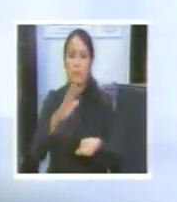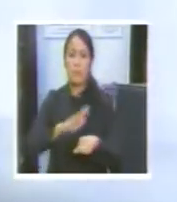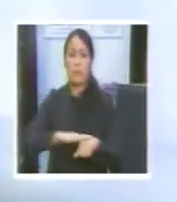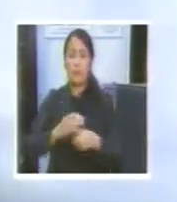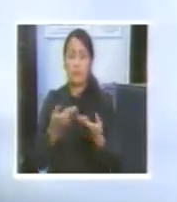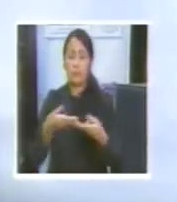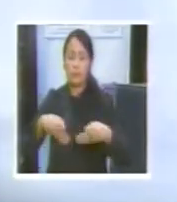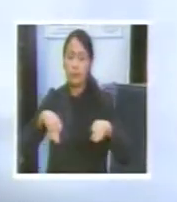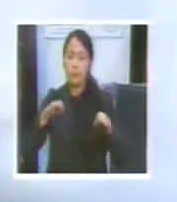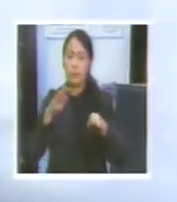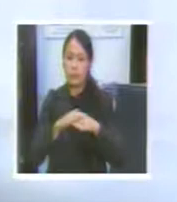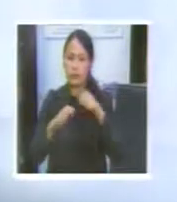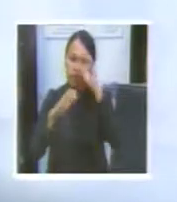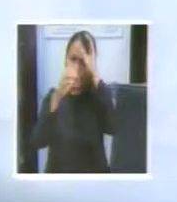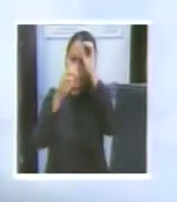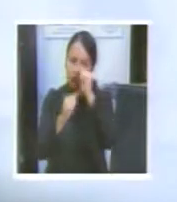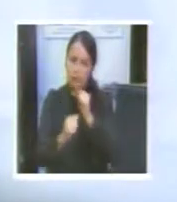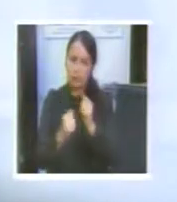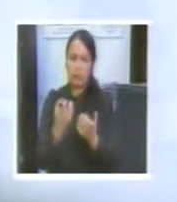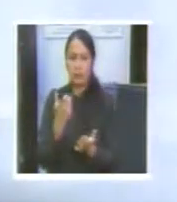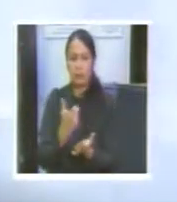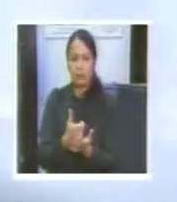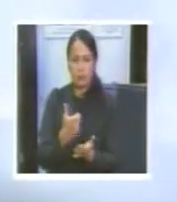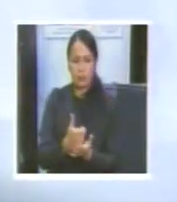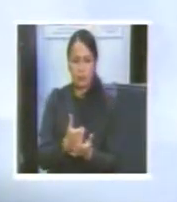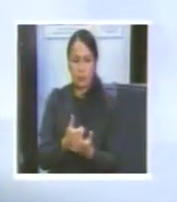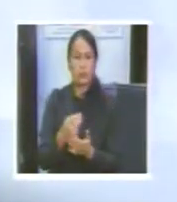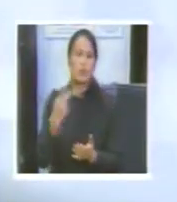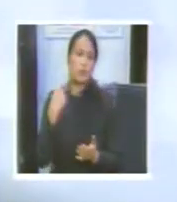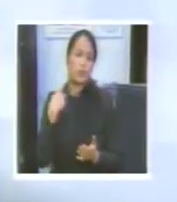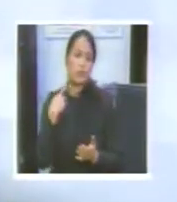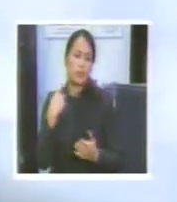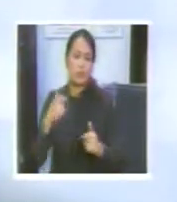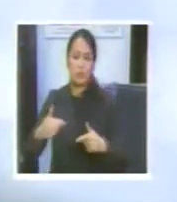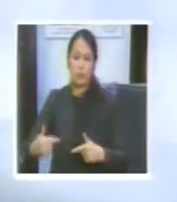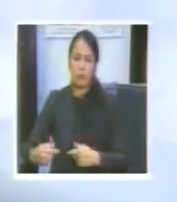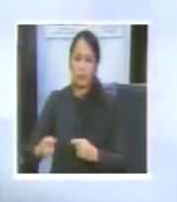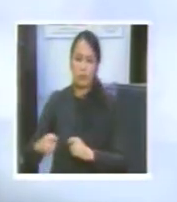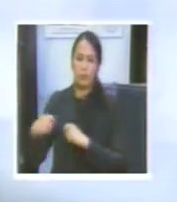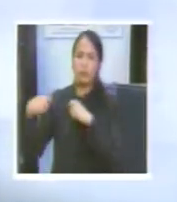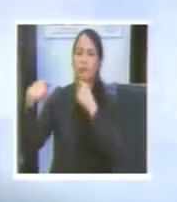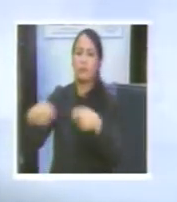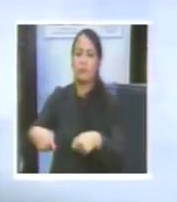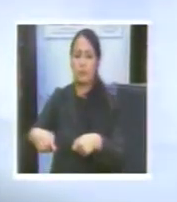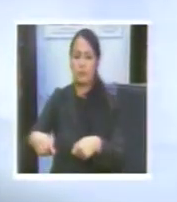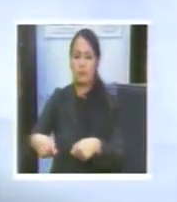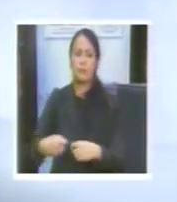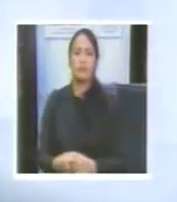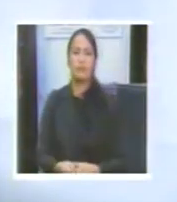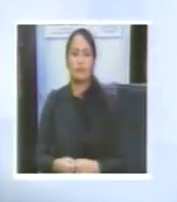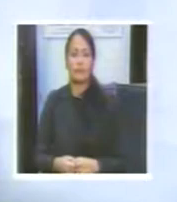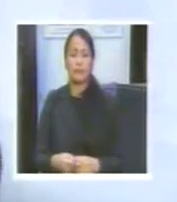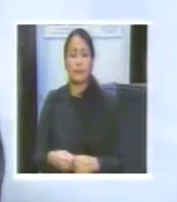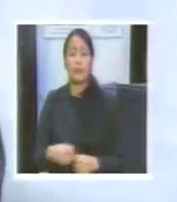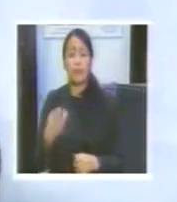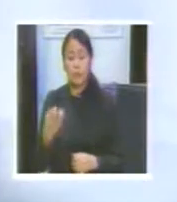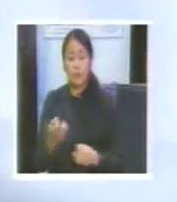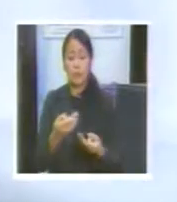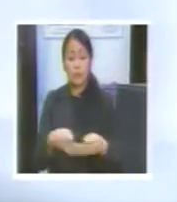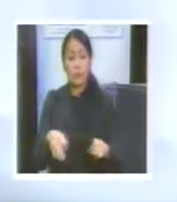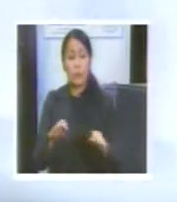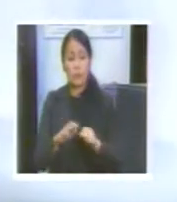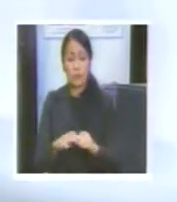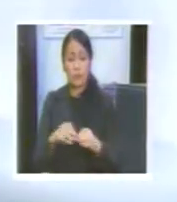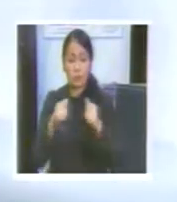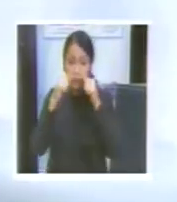componentes del legado político y económico que le transmitió a sus sucesores inmediatos. Para ello es muy importante también